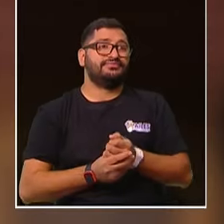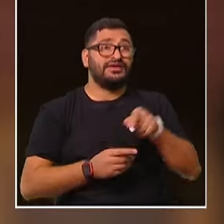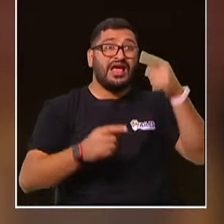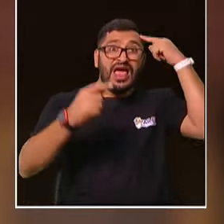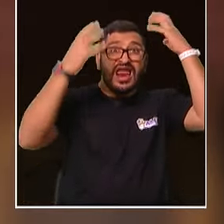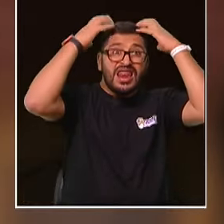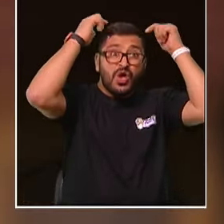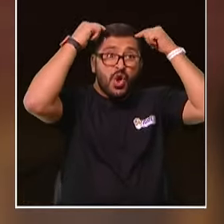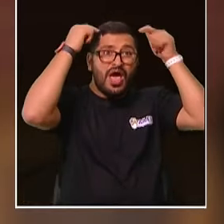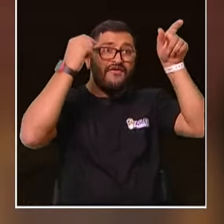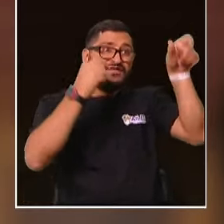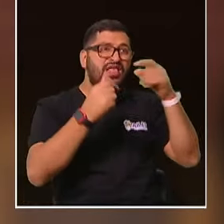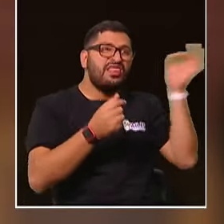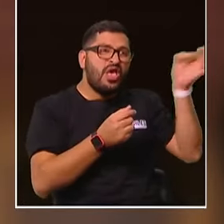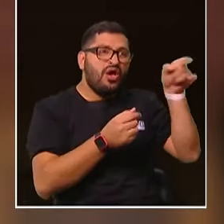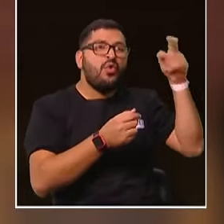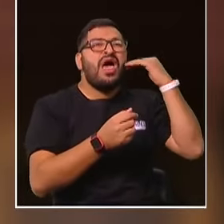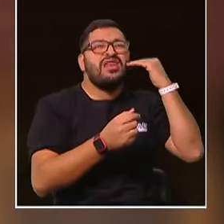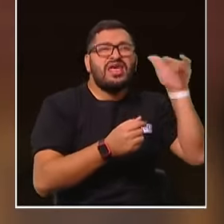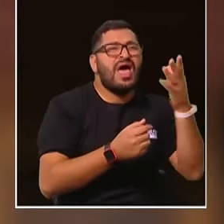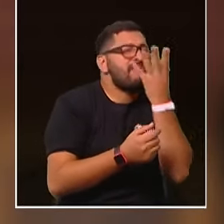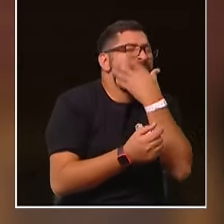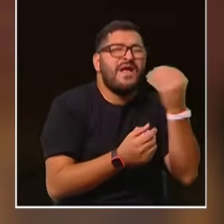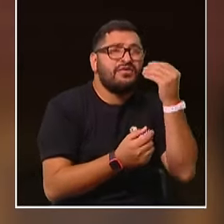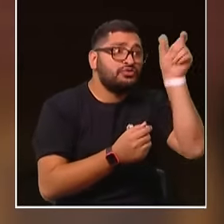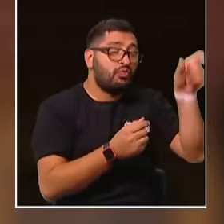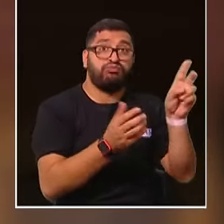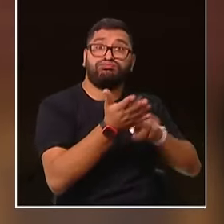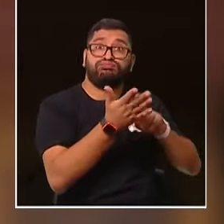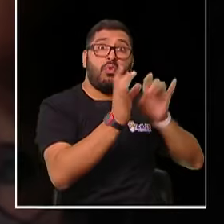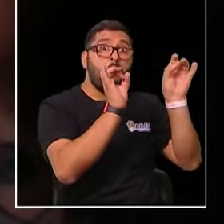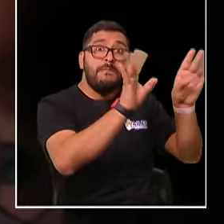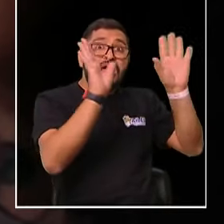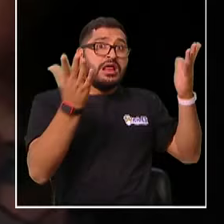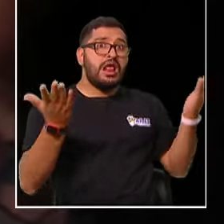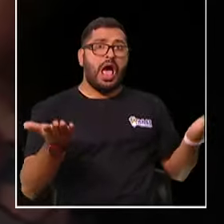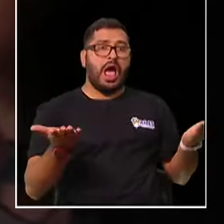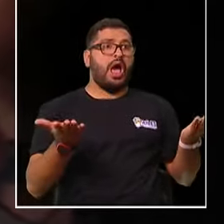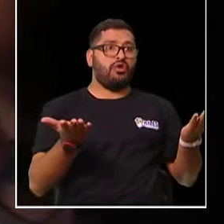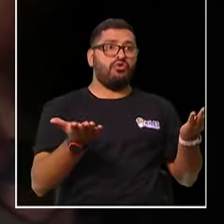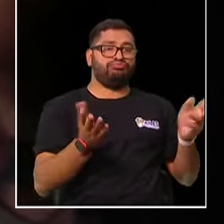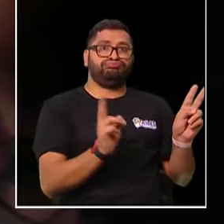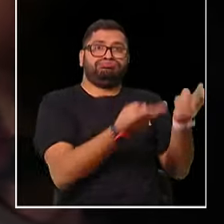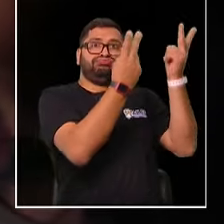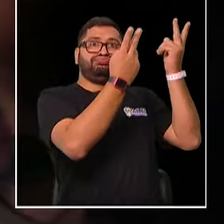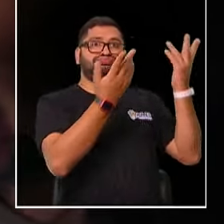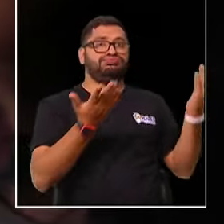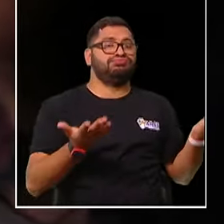La neuróloga que tuvo Fernanda le dijo que ella era una niña maravillosa y que era un milagro.